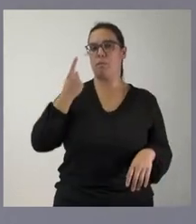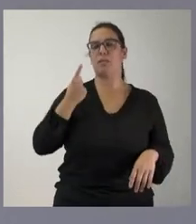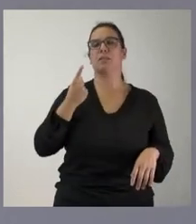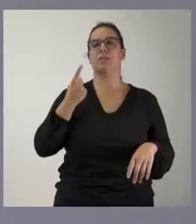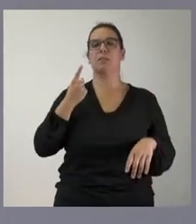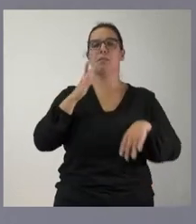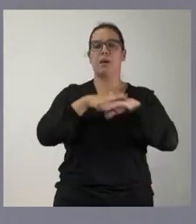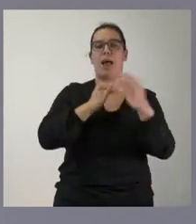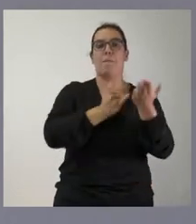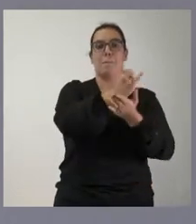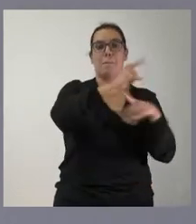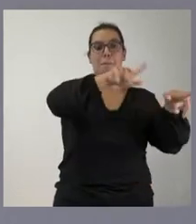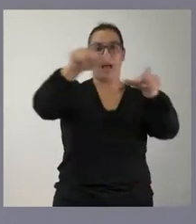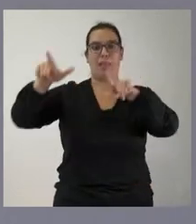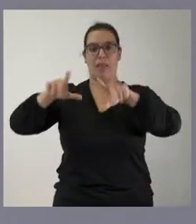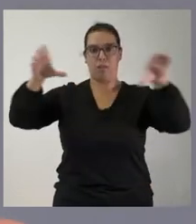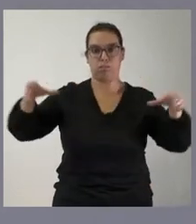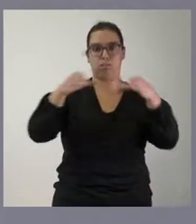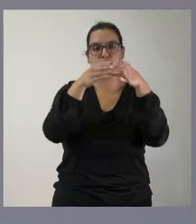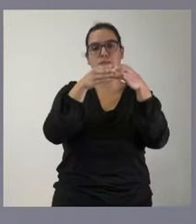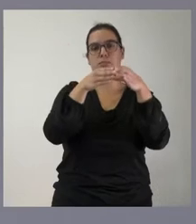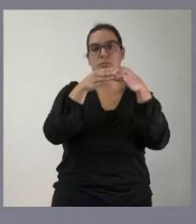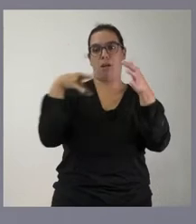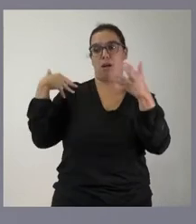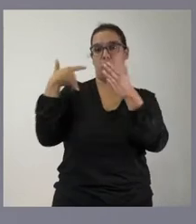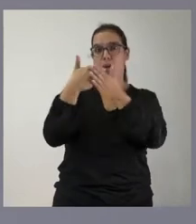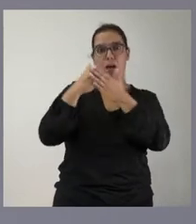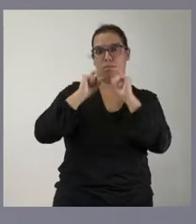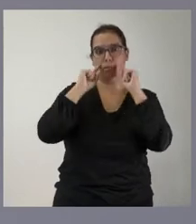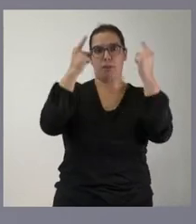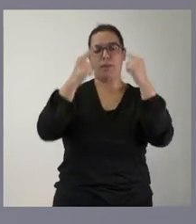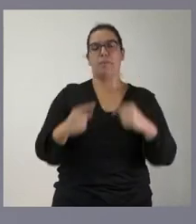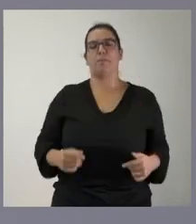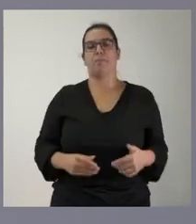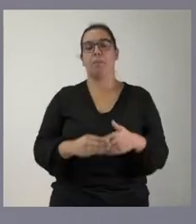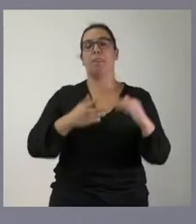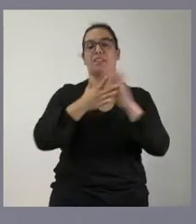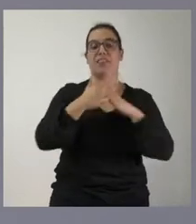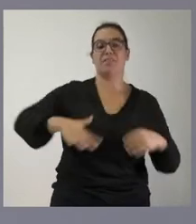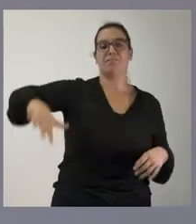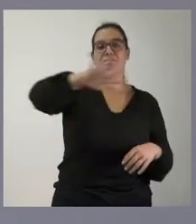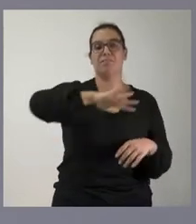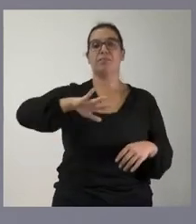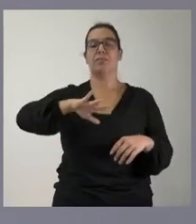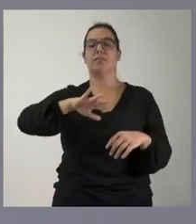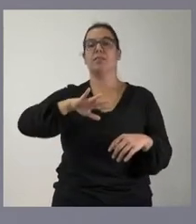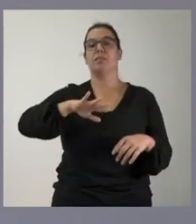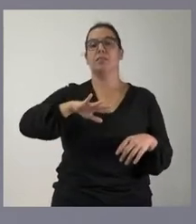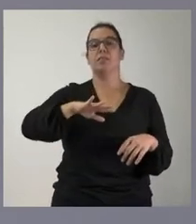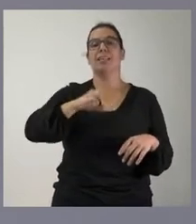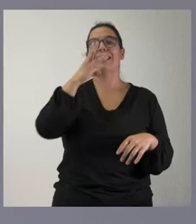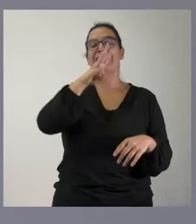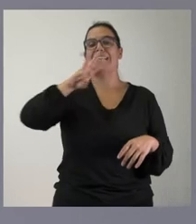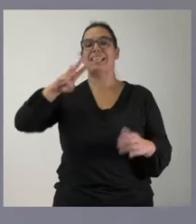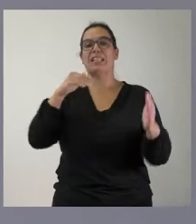de concentración parcelaria que se hayan hecho nunca en la historia de la comunidad Hablamos de una superficie total afectada superior a las